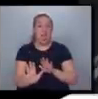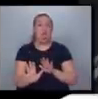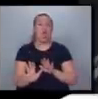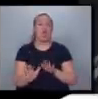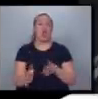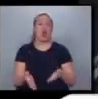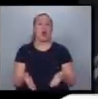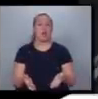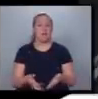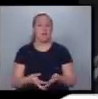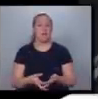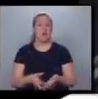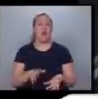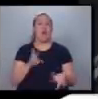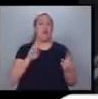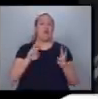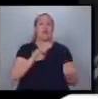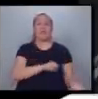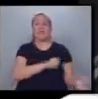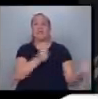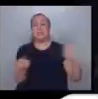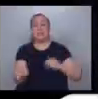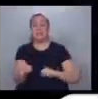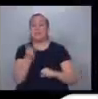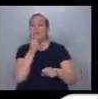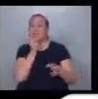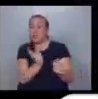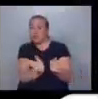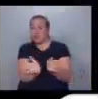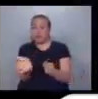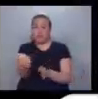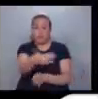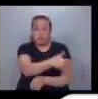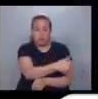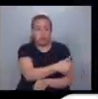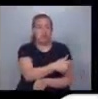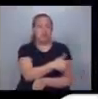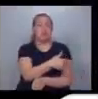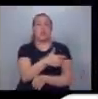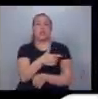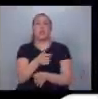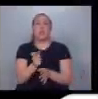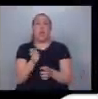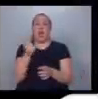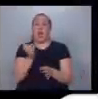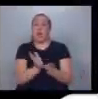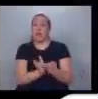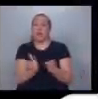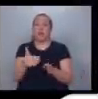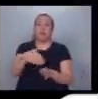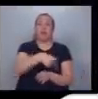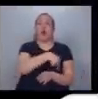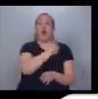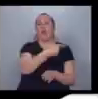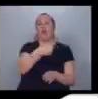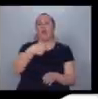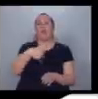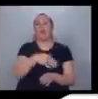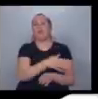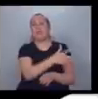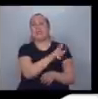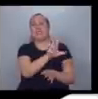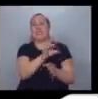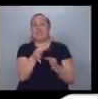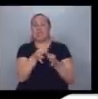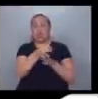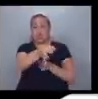último recurso que tenía, porque si tomó esa curva y la otra, ya después había una recta de unos 300 metros en